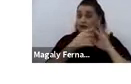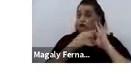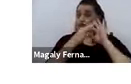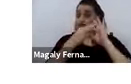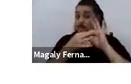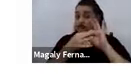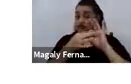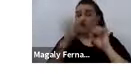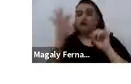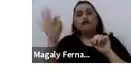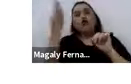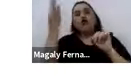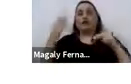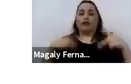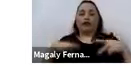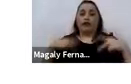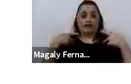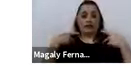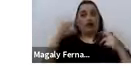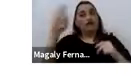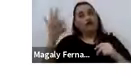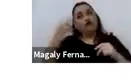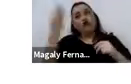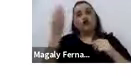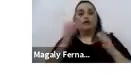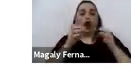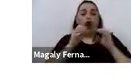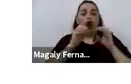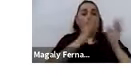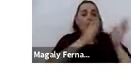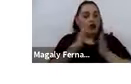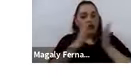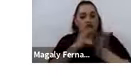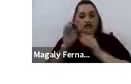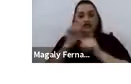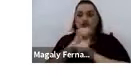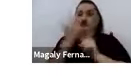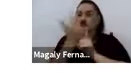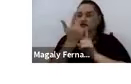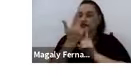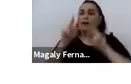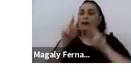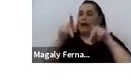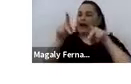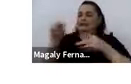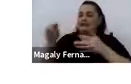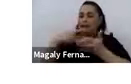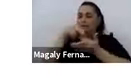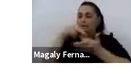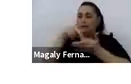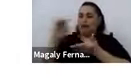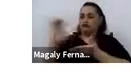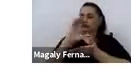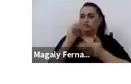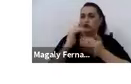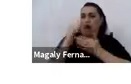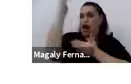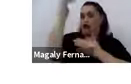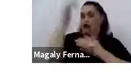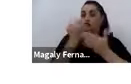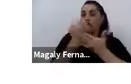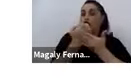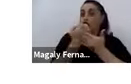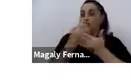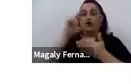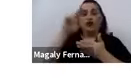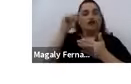las formas de vida y formas de organización social y económica de los países de ingresos altos, que son económicamente no factibles